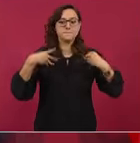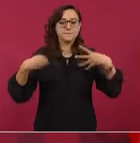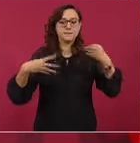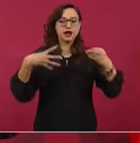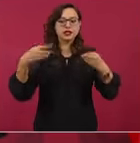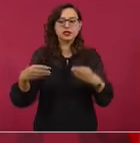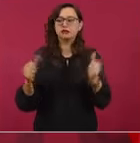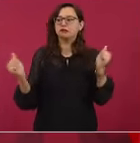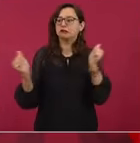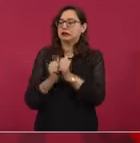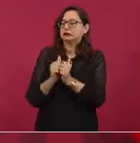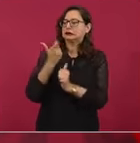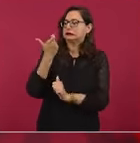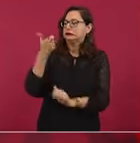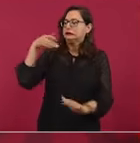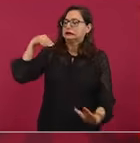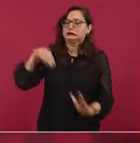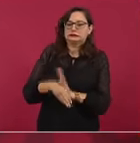la economía,